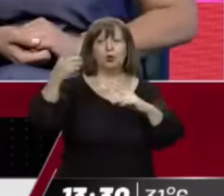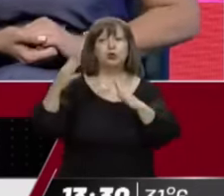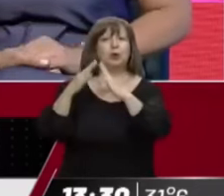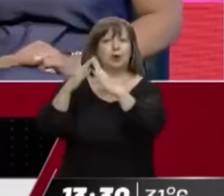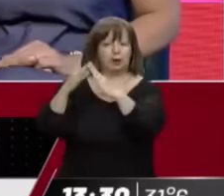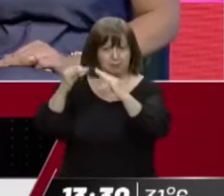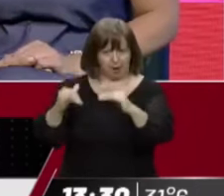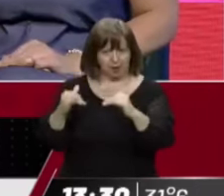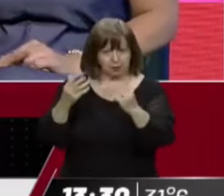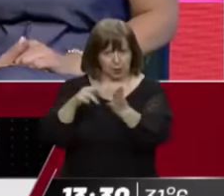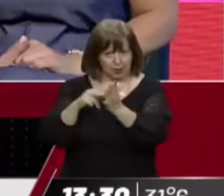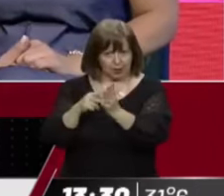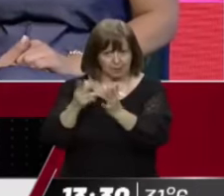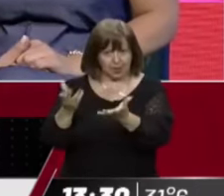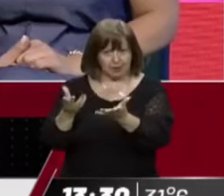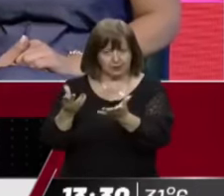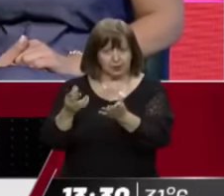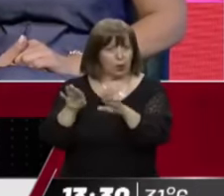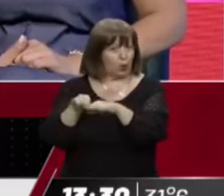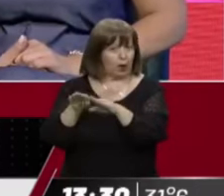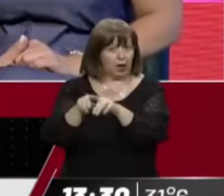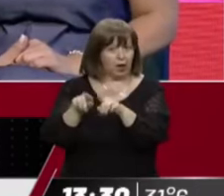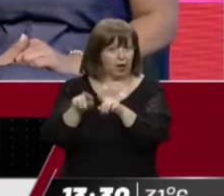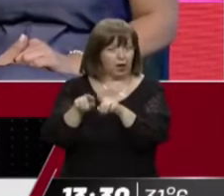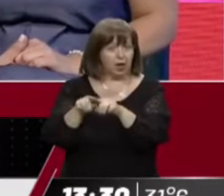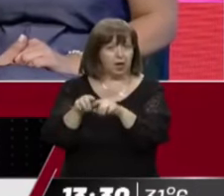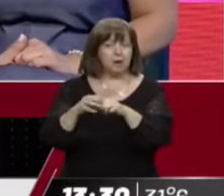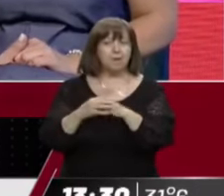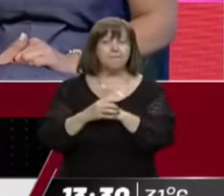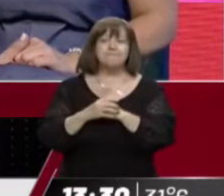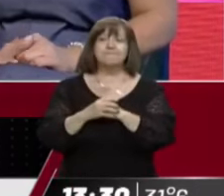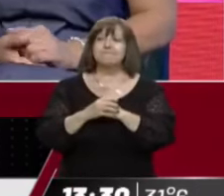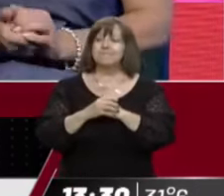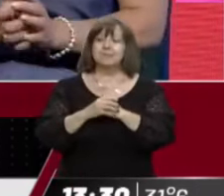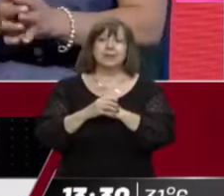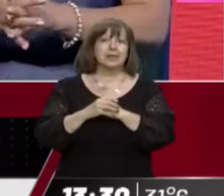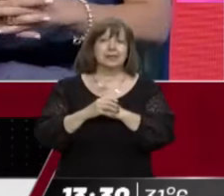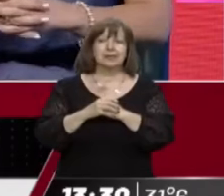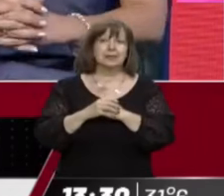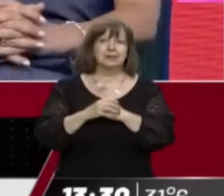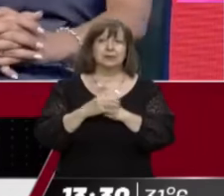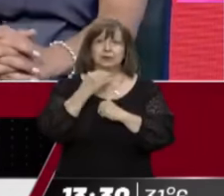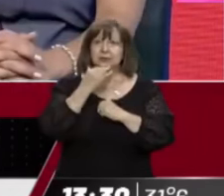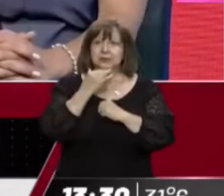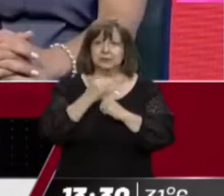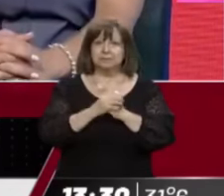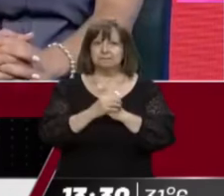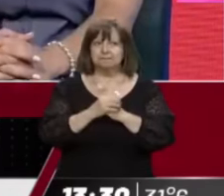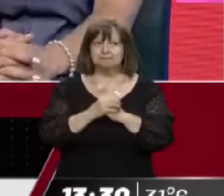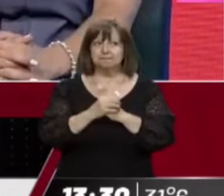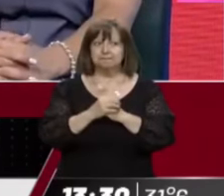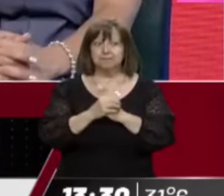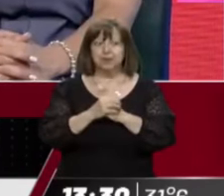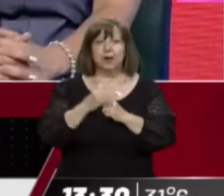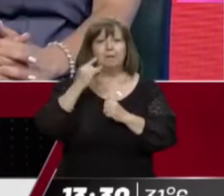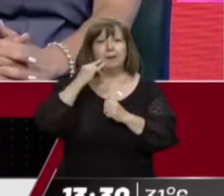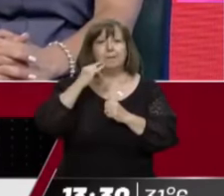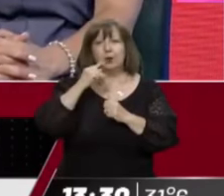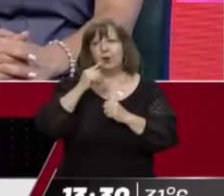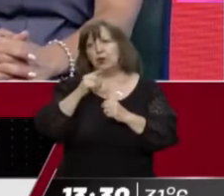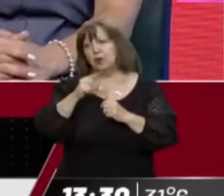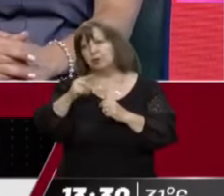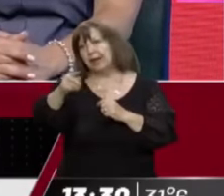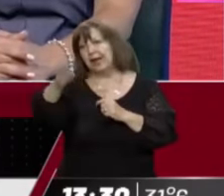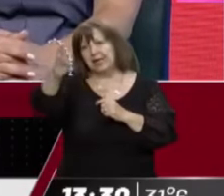digamos eh En el caso no te podría hablar de los otros departamentos hacia aguas arriba de maipú o hacia